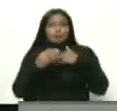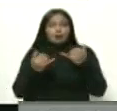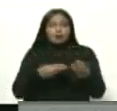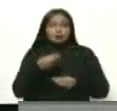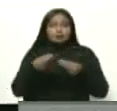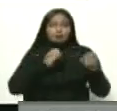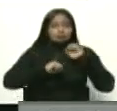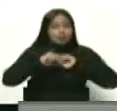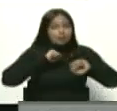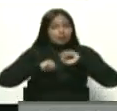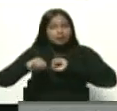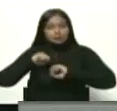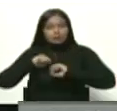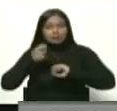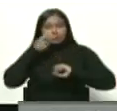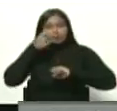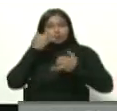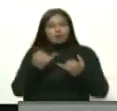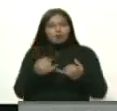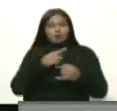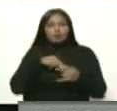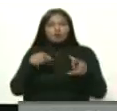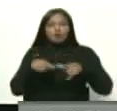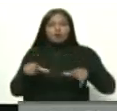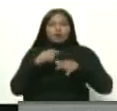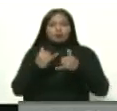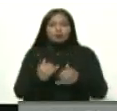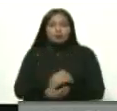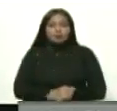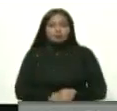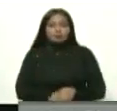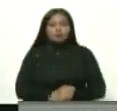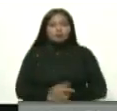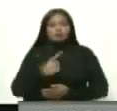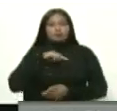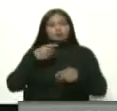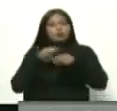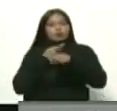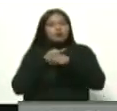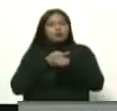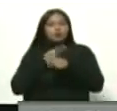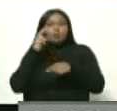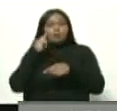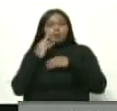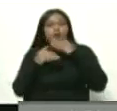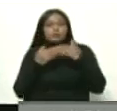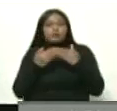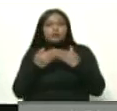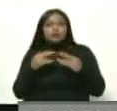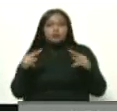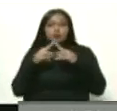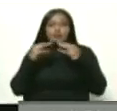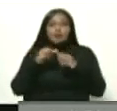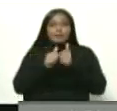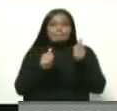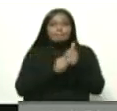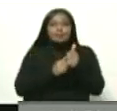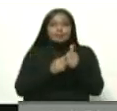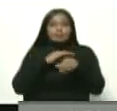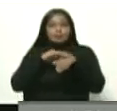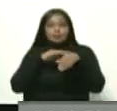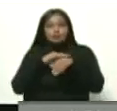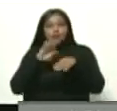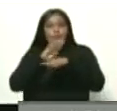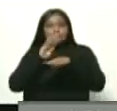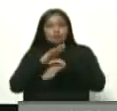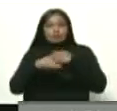un despliegue de seguridad por parte de los efectivos de nuestro gobierno bolivariano. A mi lado se encuentra el viceministro de Prevención